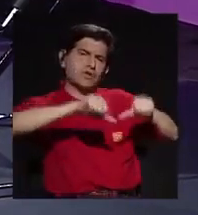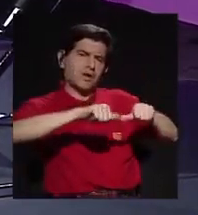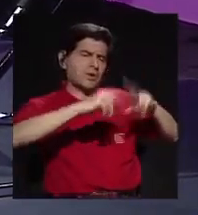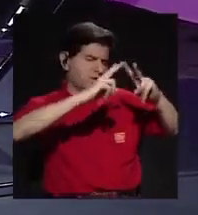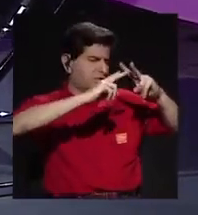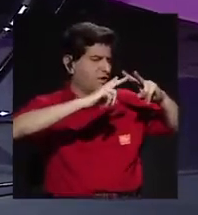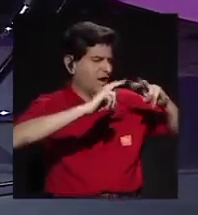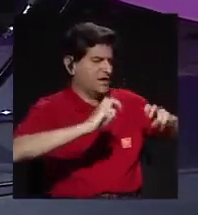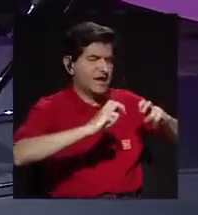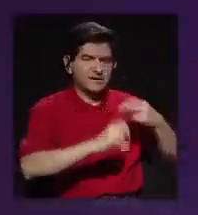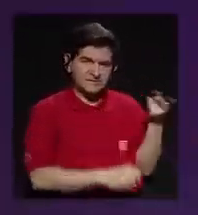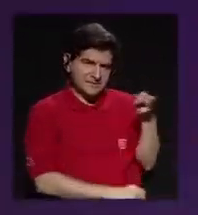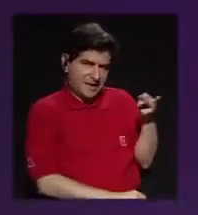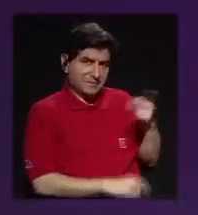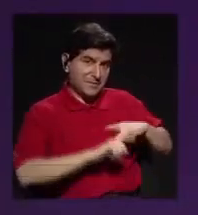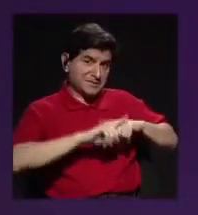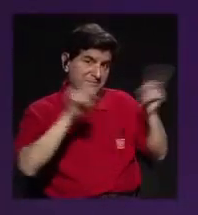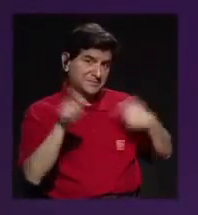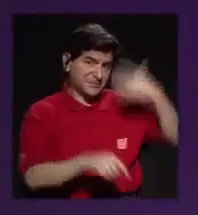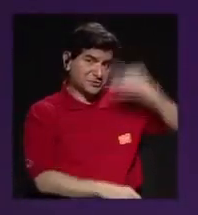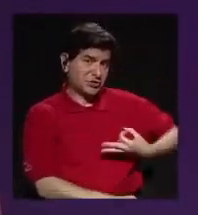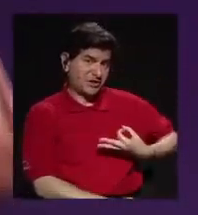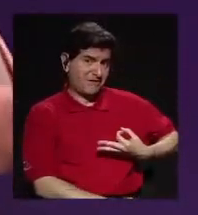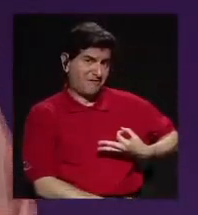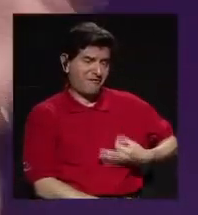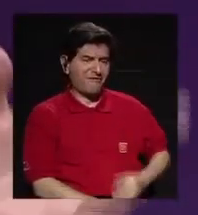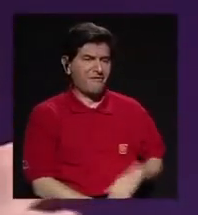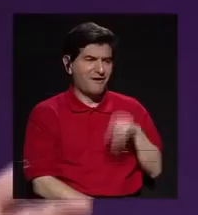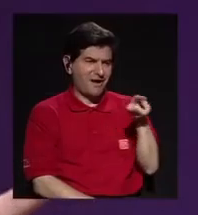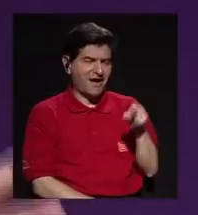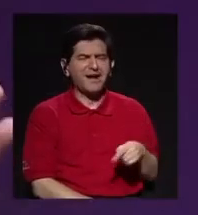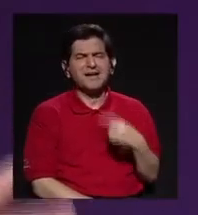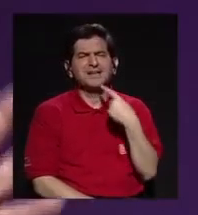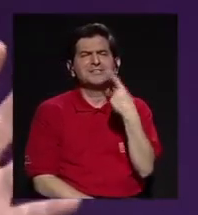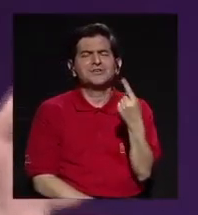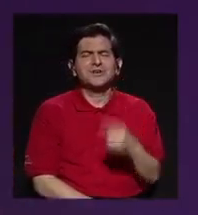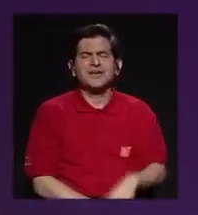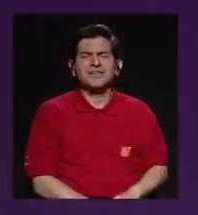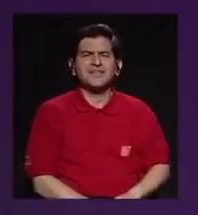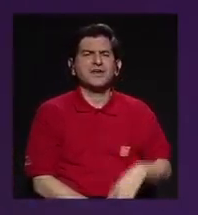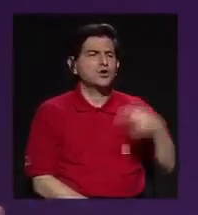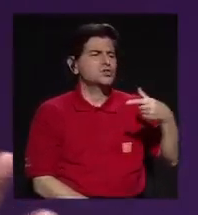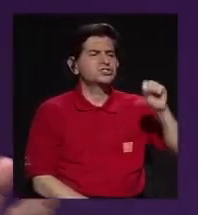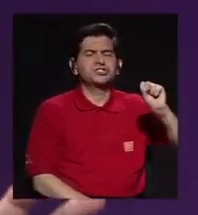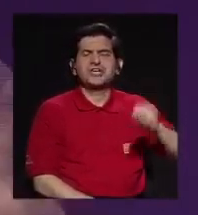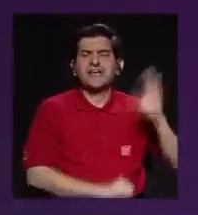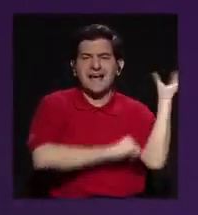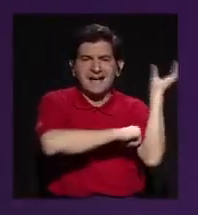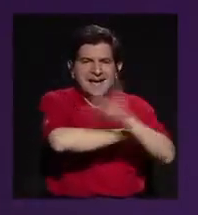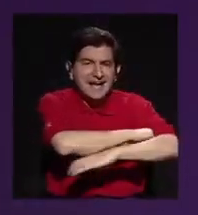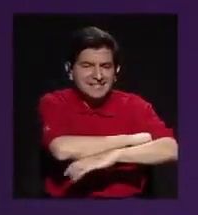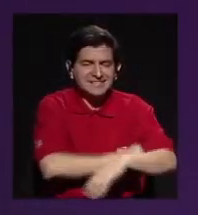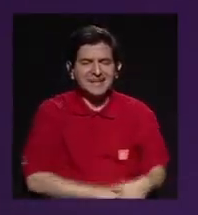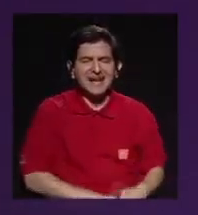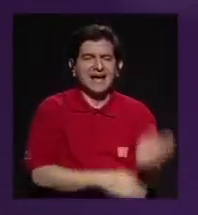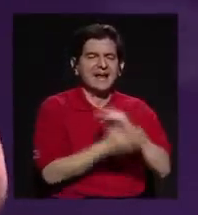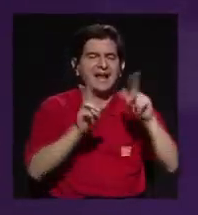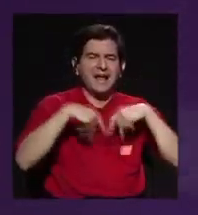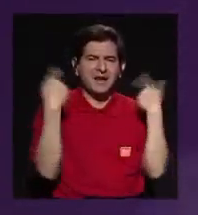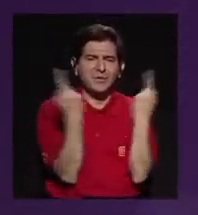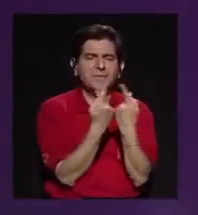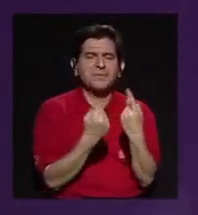los análisis que hacen ellas, pero yo creo que a ese elemento que decía Gina de castigar a ciertos partidos